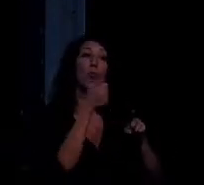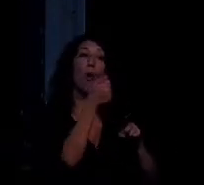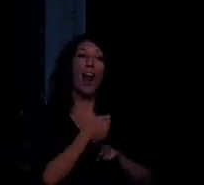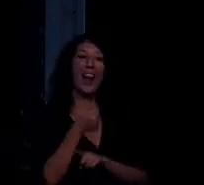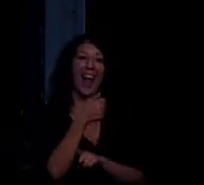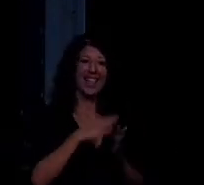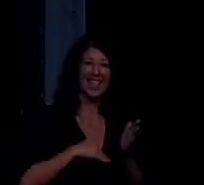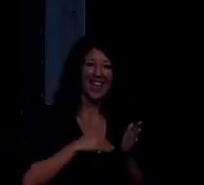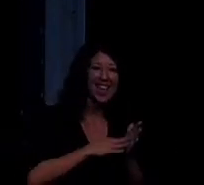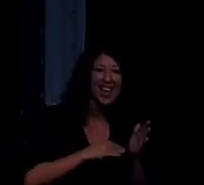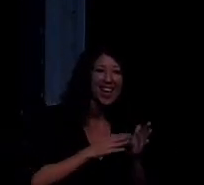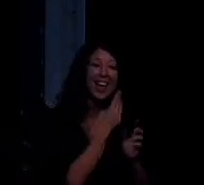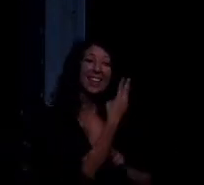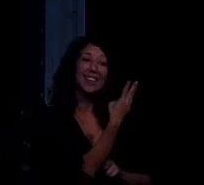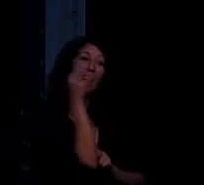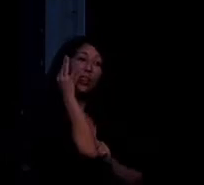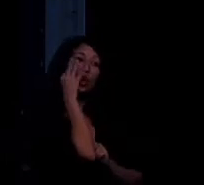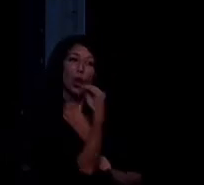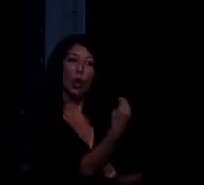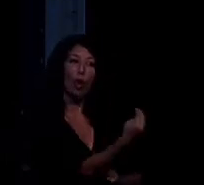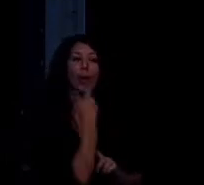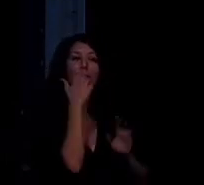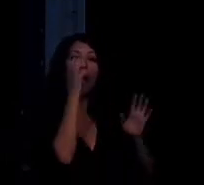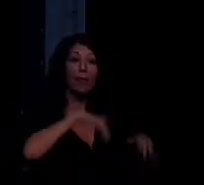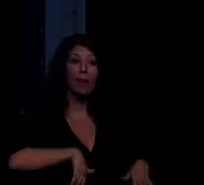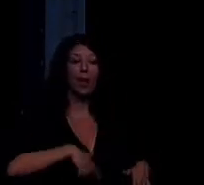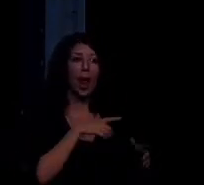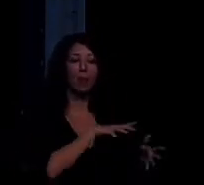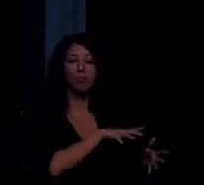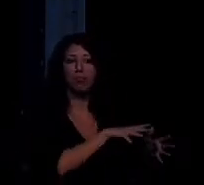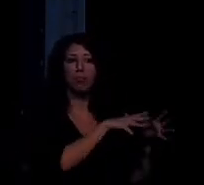sexual de tres adolescentes termina convirtiéndose